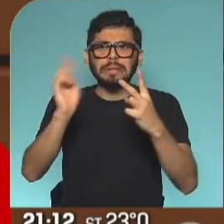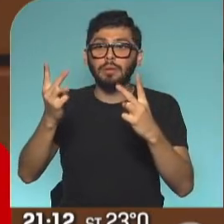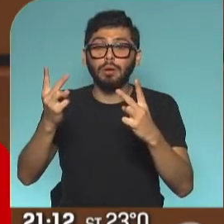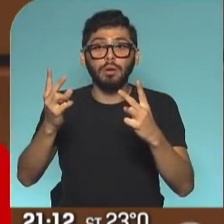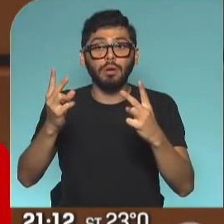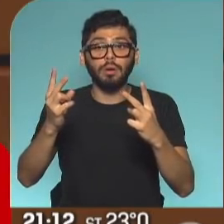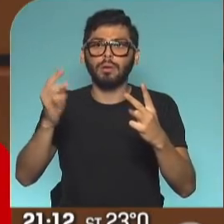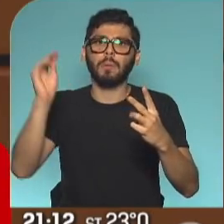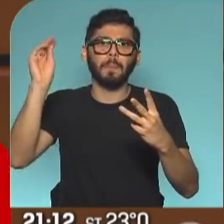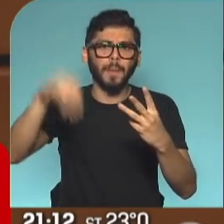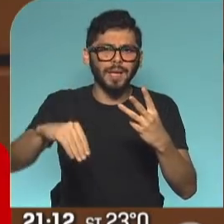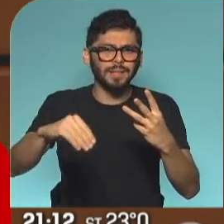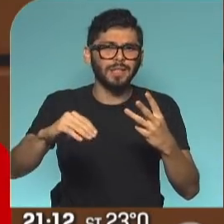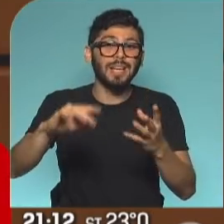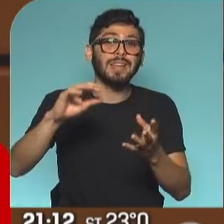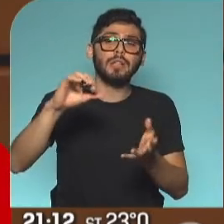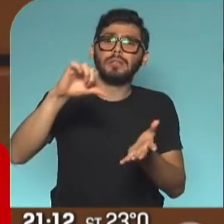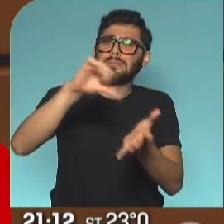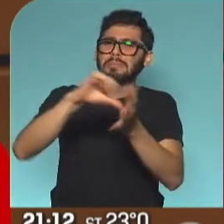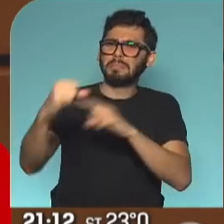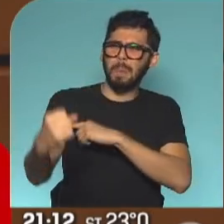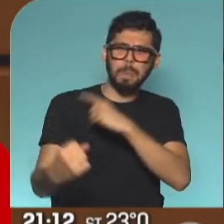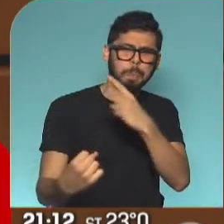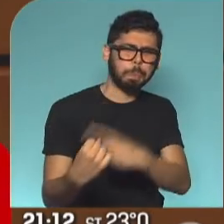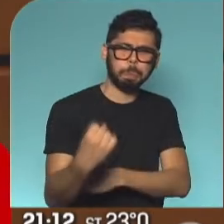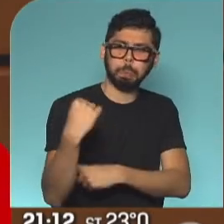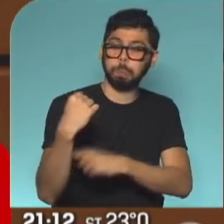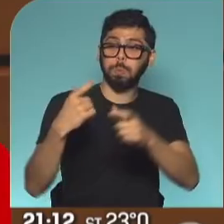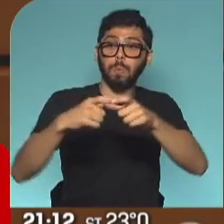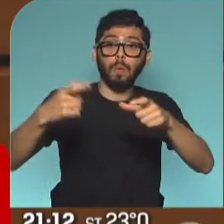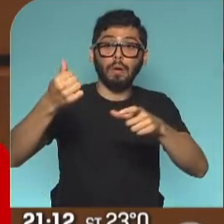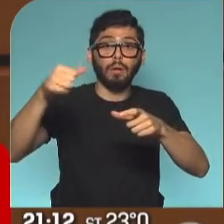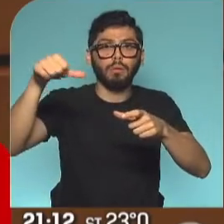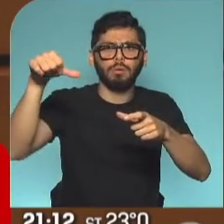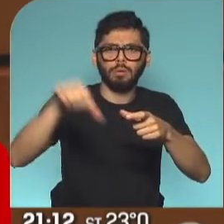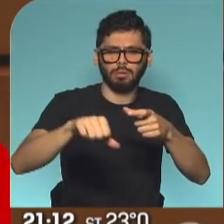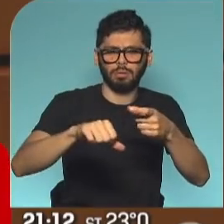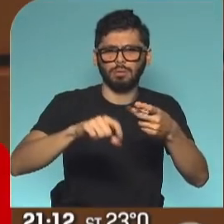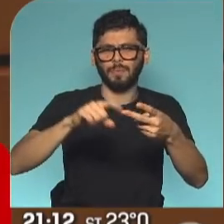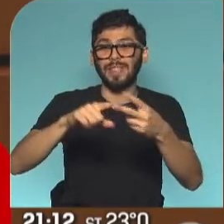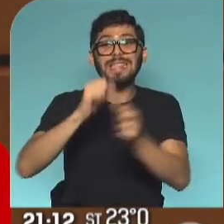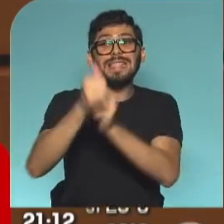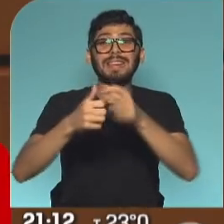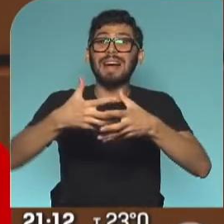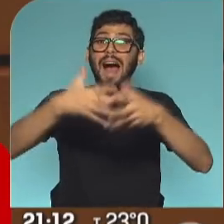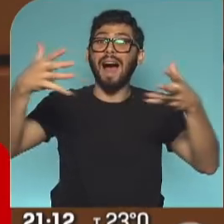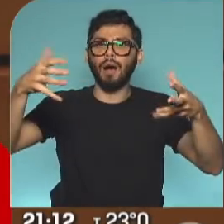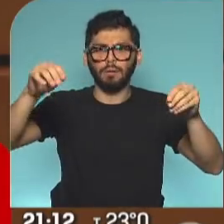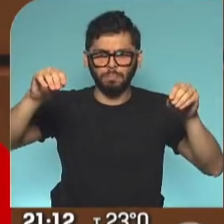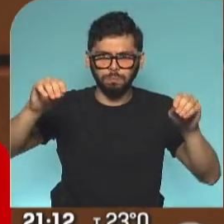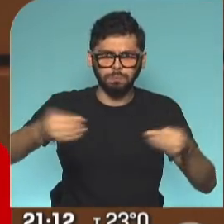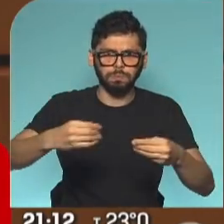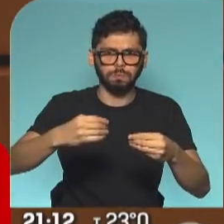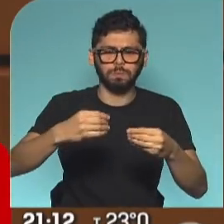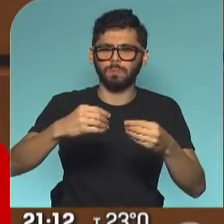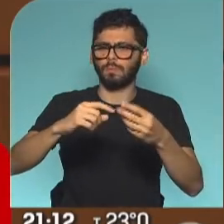hizo caer los bonos de los estados más poderosos, hizo tambalear y caer a grandes empresas, ha